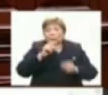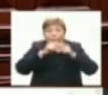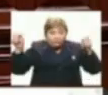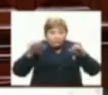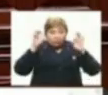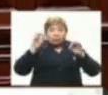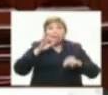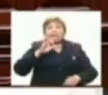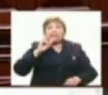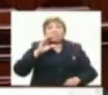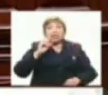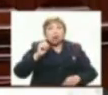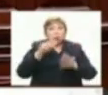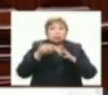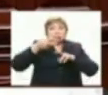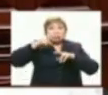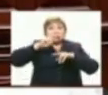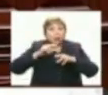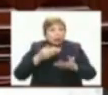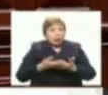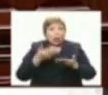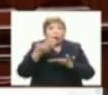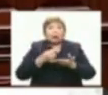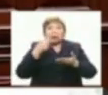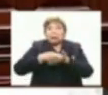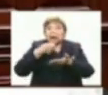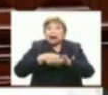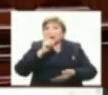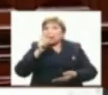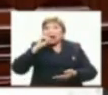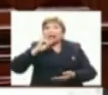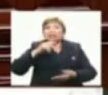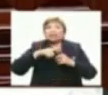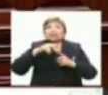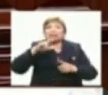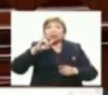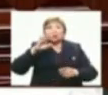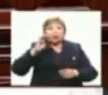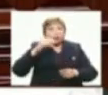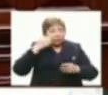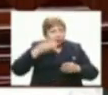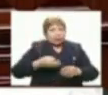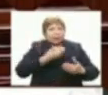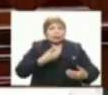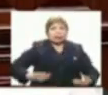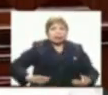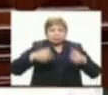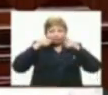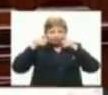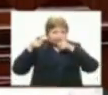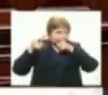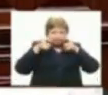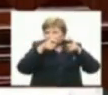al fisco inmediato la evasión o elusión tributaria, que el Estado cumpla su función